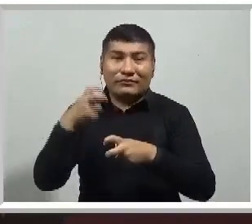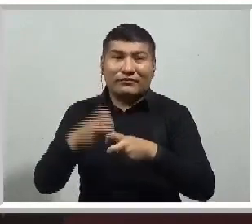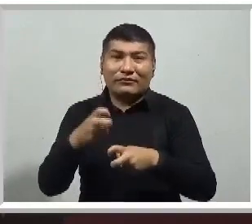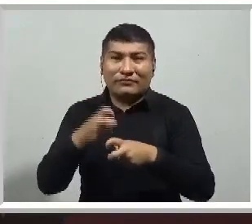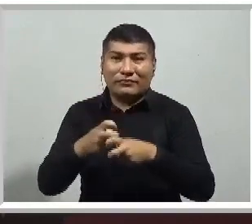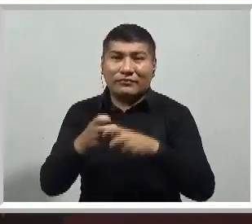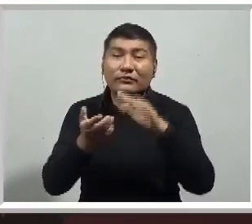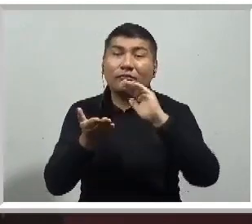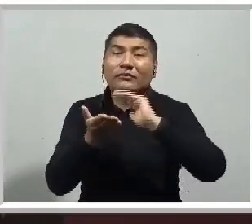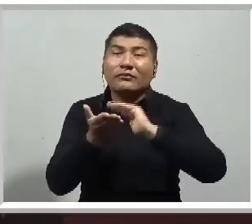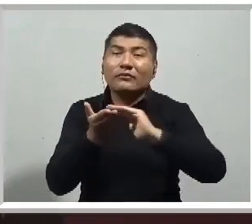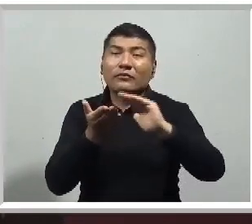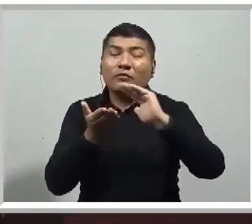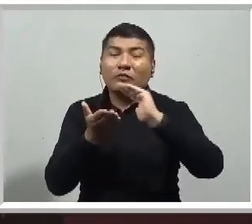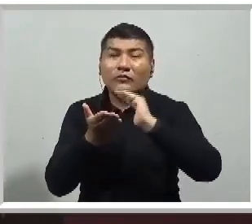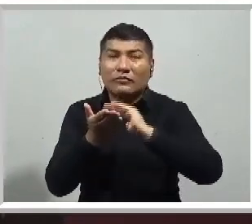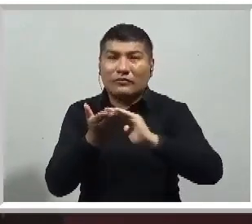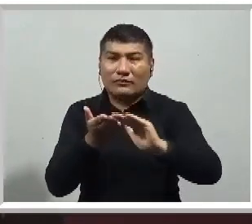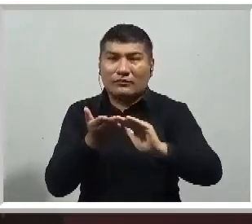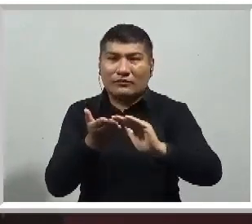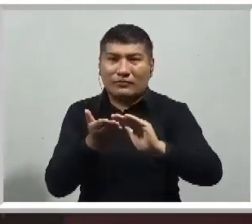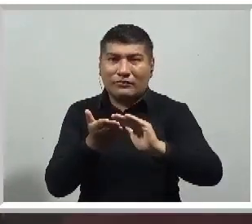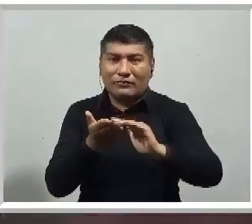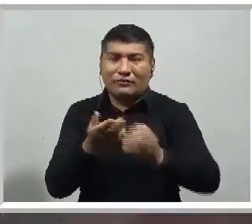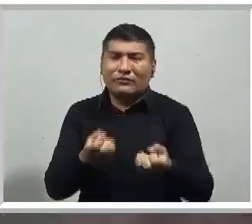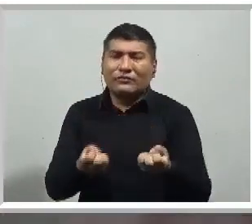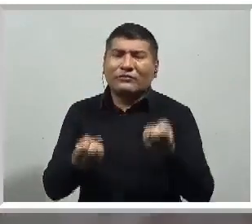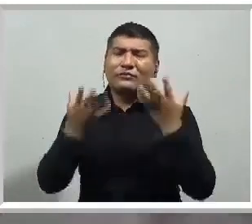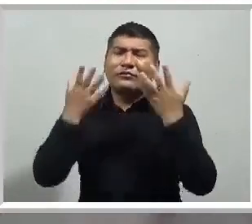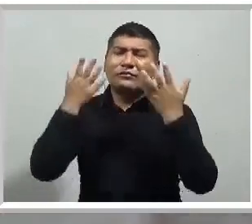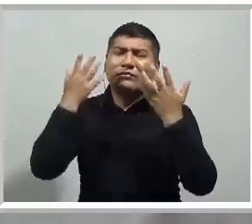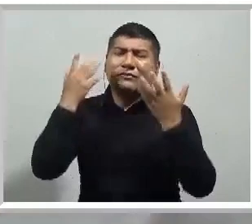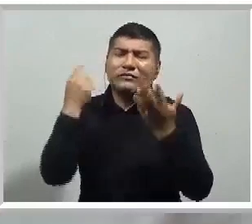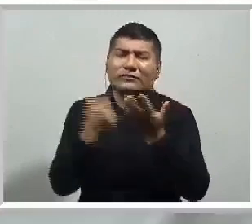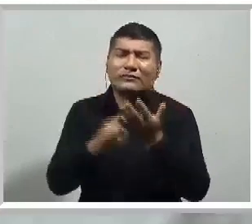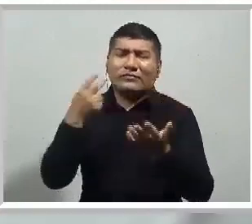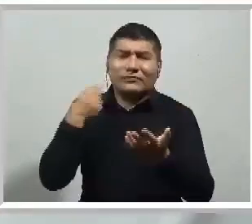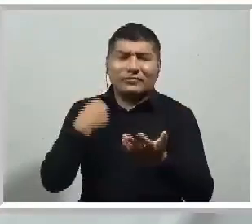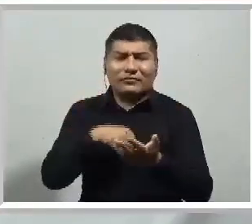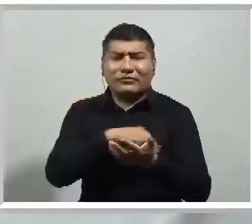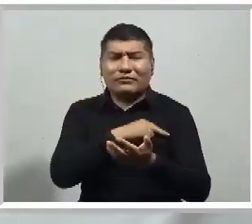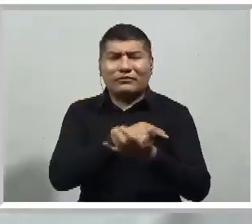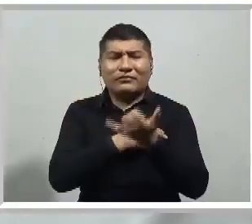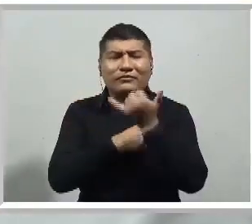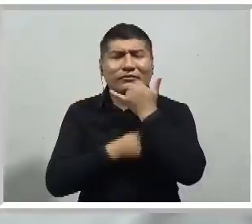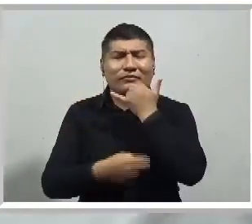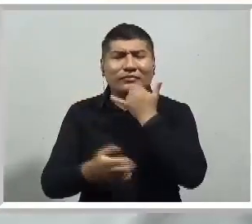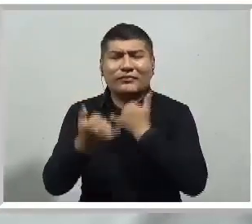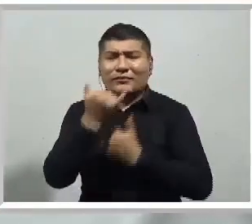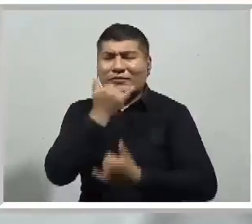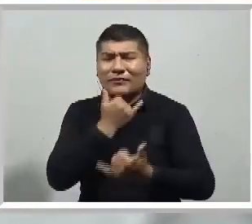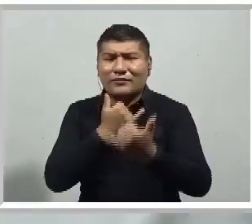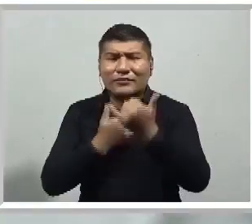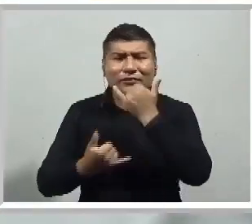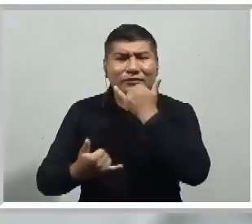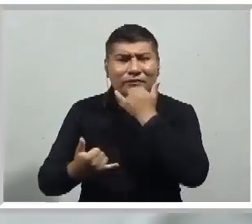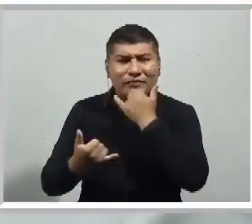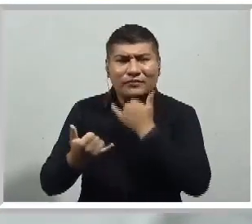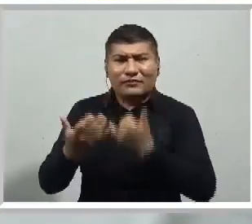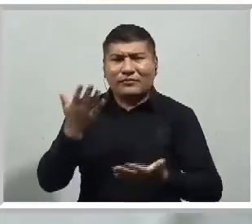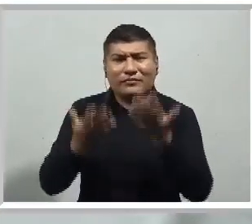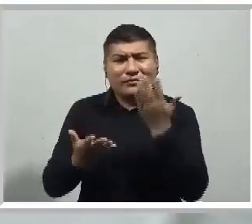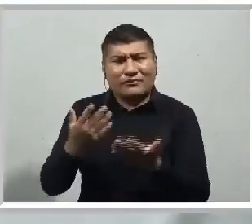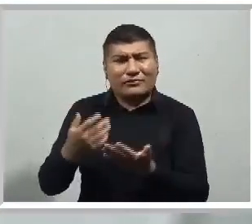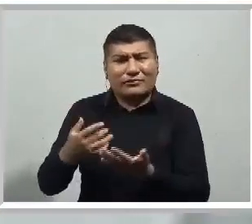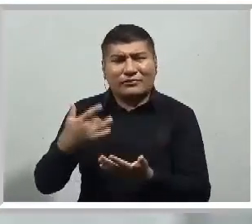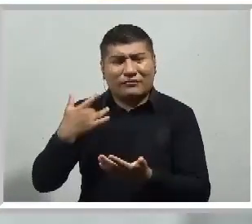el perdón. Porque muchas veces cometemos errores que pueden ofender